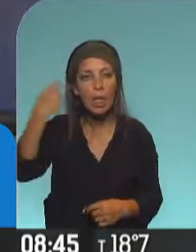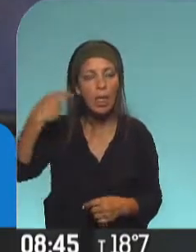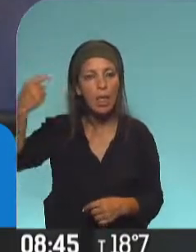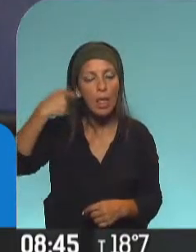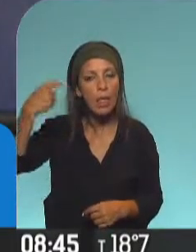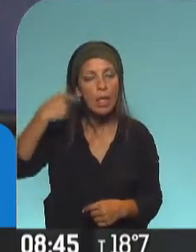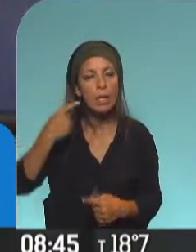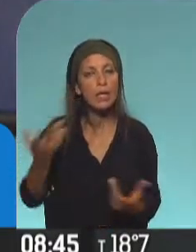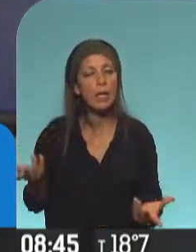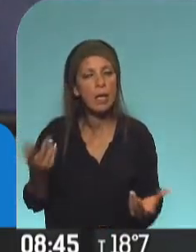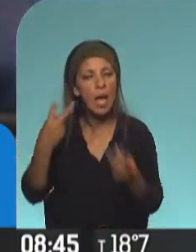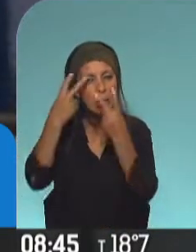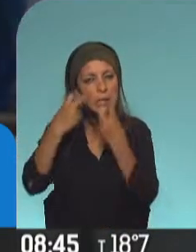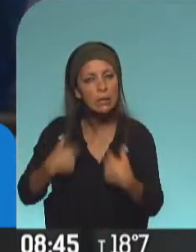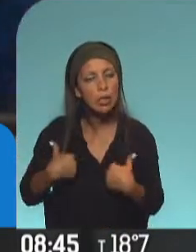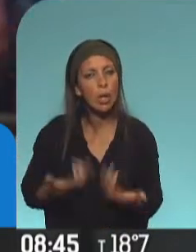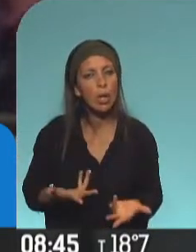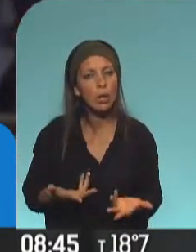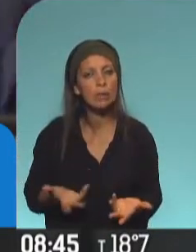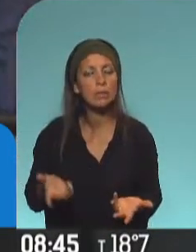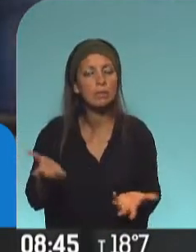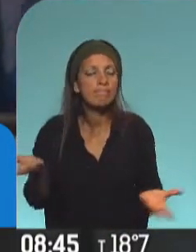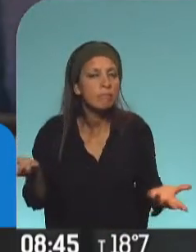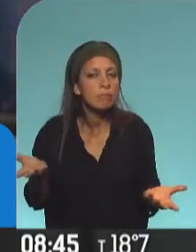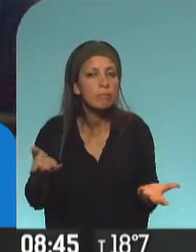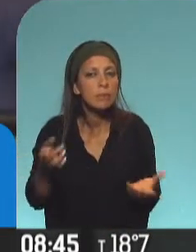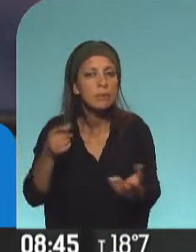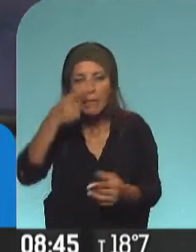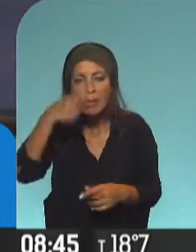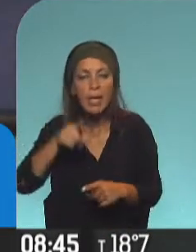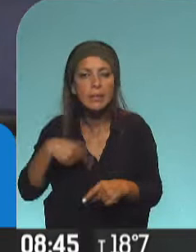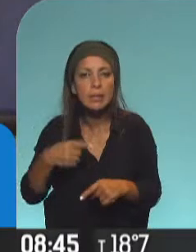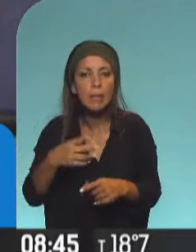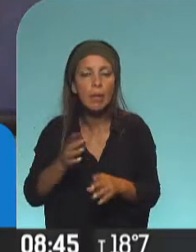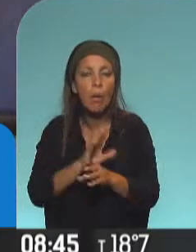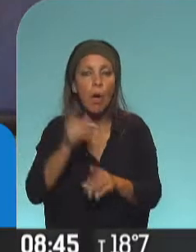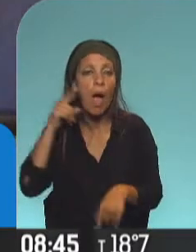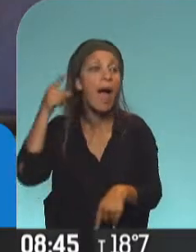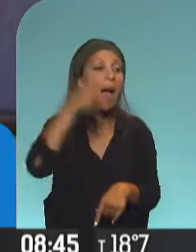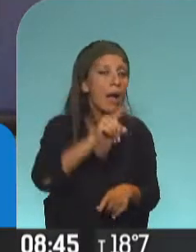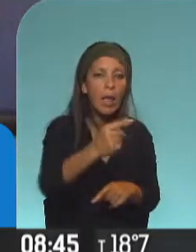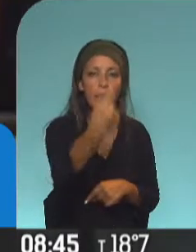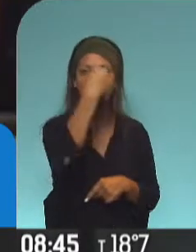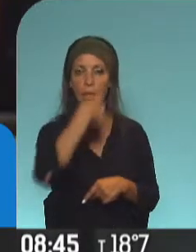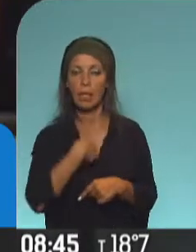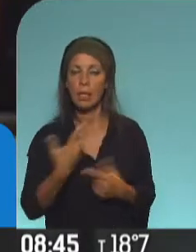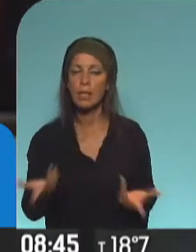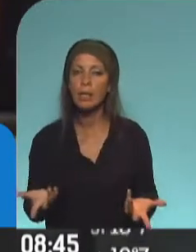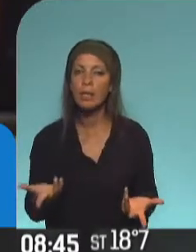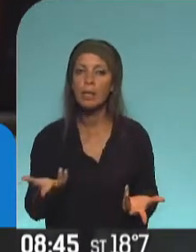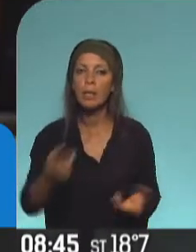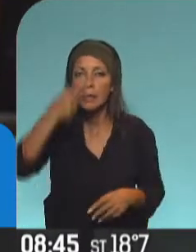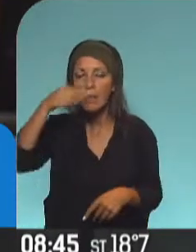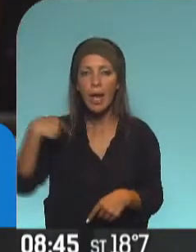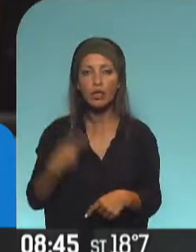a investigadas, y no queremos decir no victimarias, pero Bueno. sí el ojo vuelve a las mujeres cuando en realidad deberíamos ser las